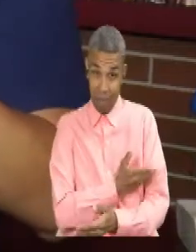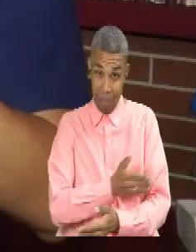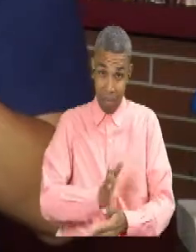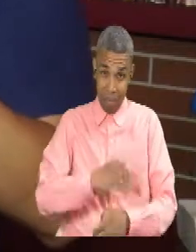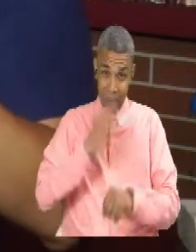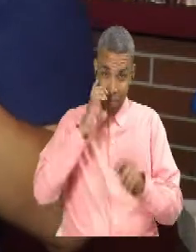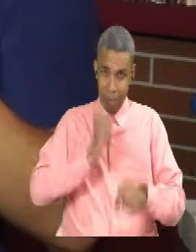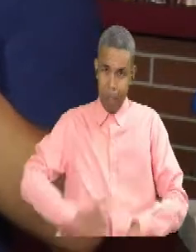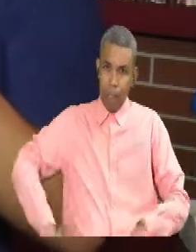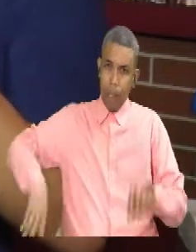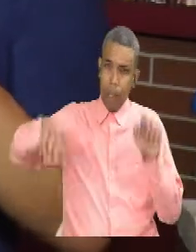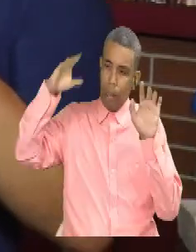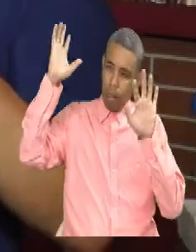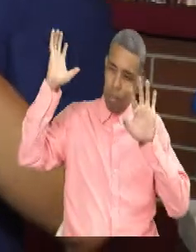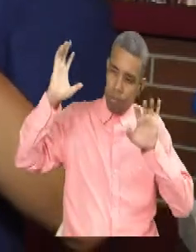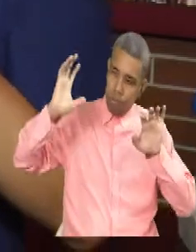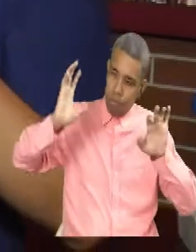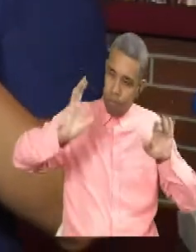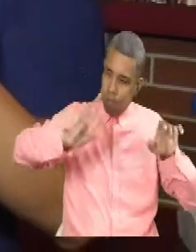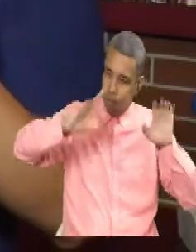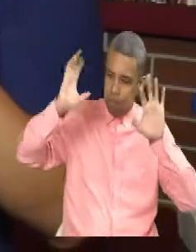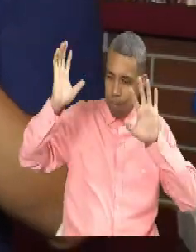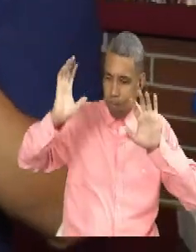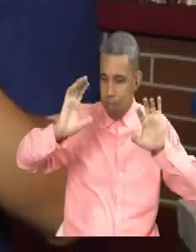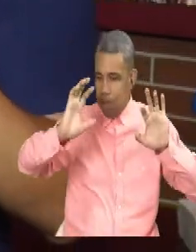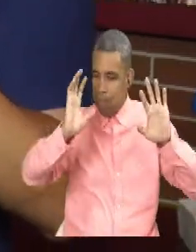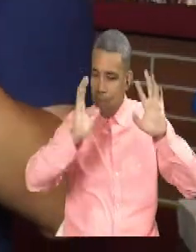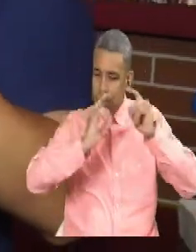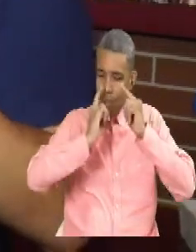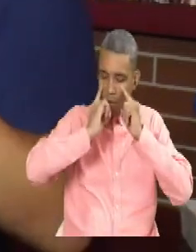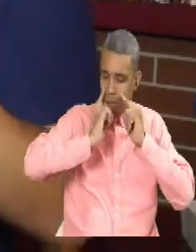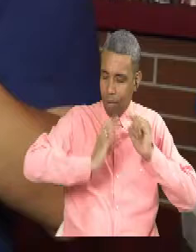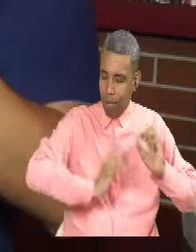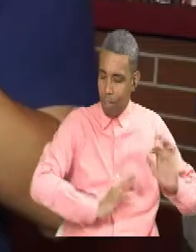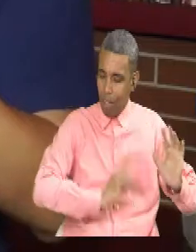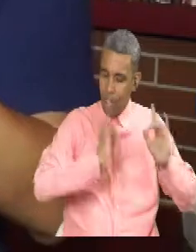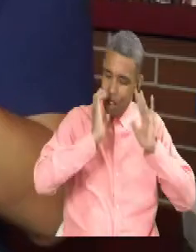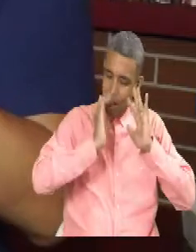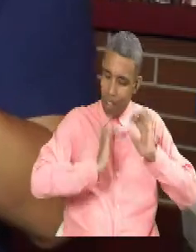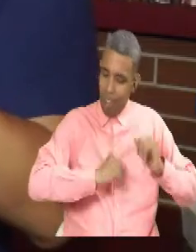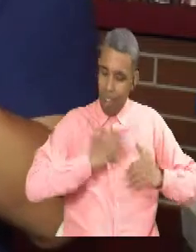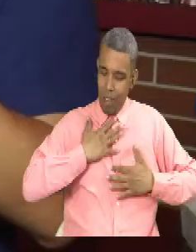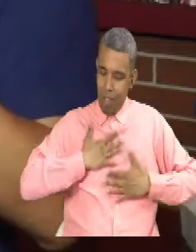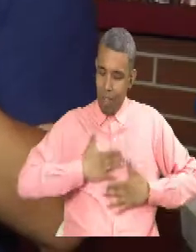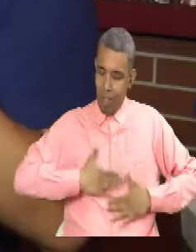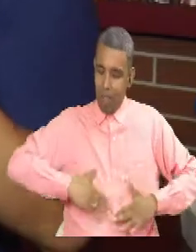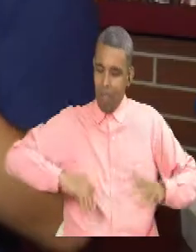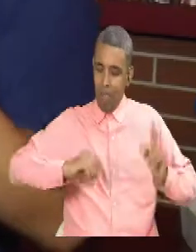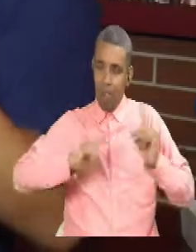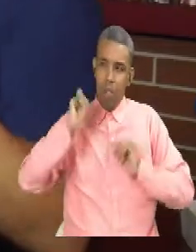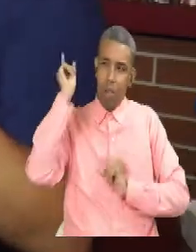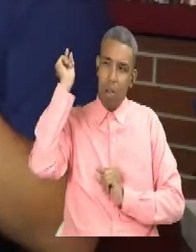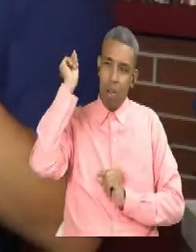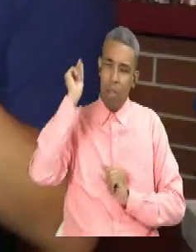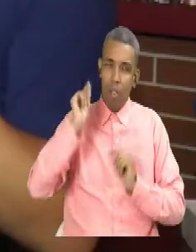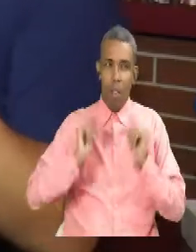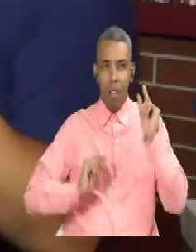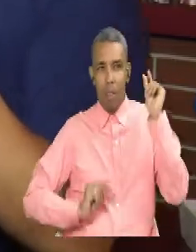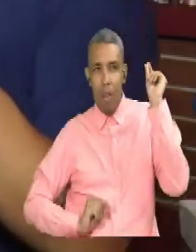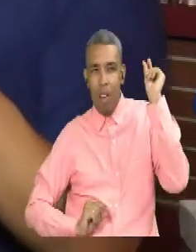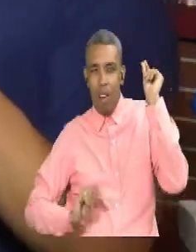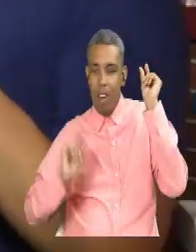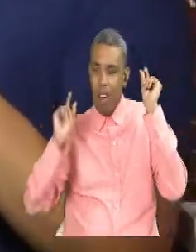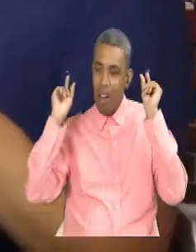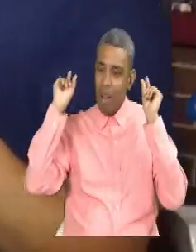Y sorprendido por el canto de las aves, confundido en tu presencia y tu